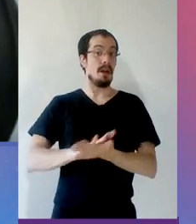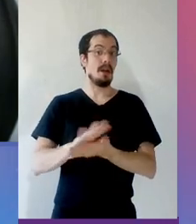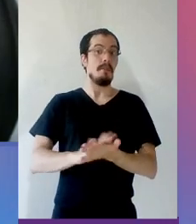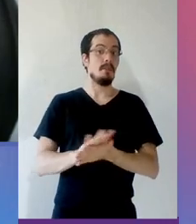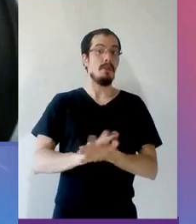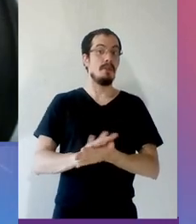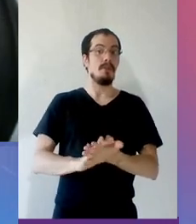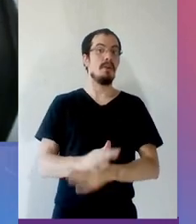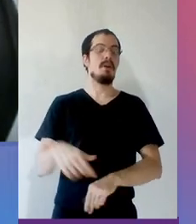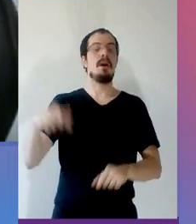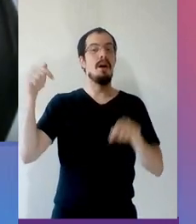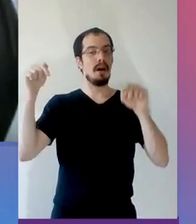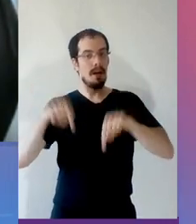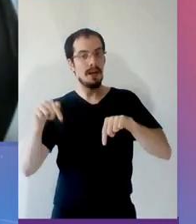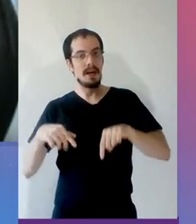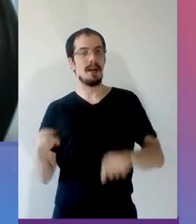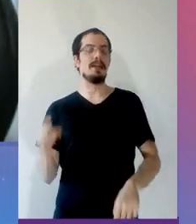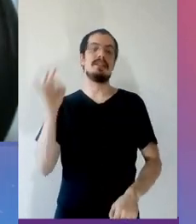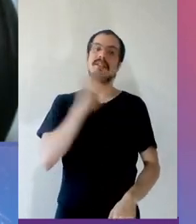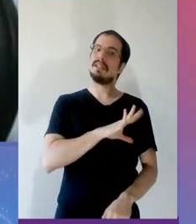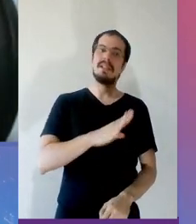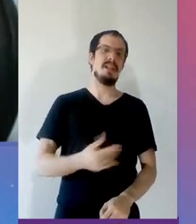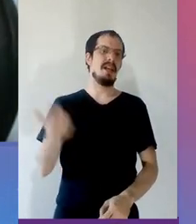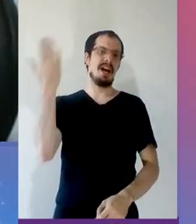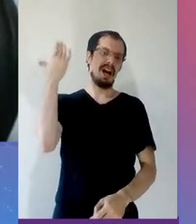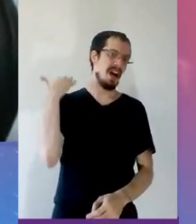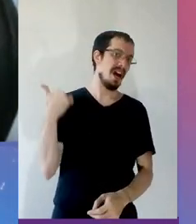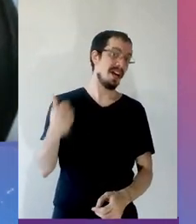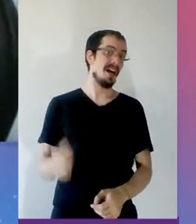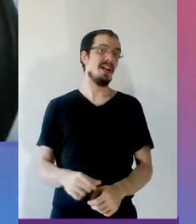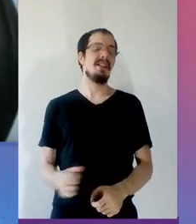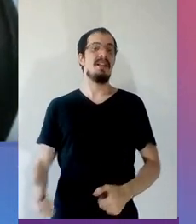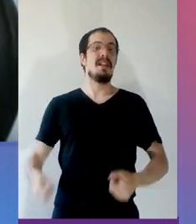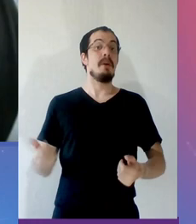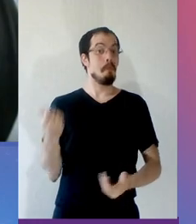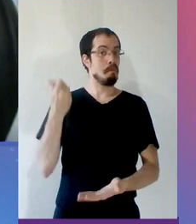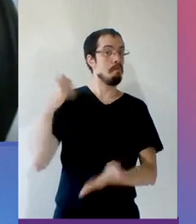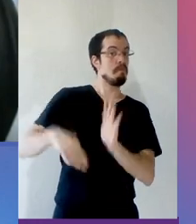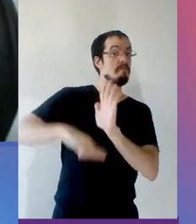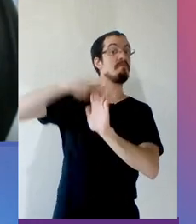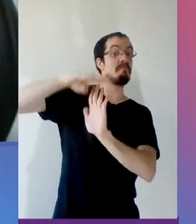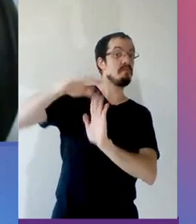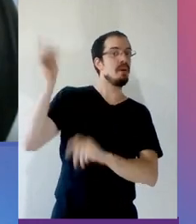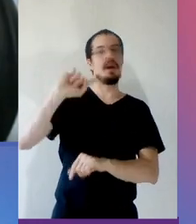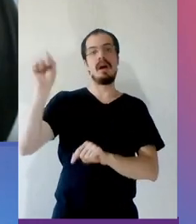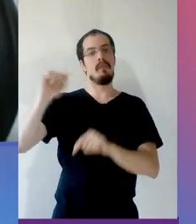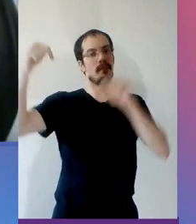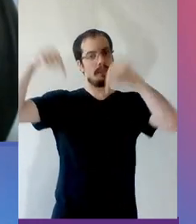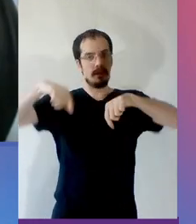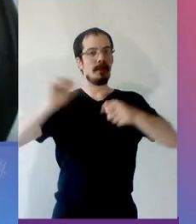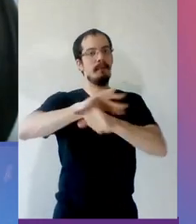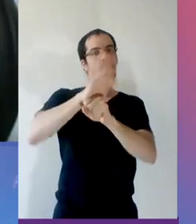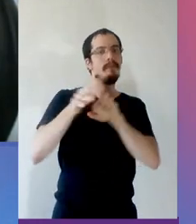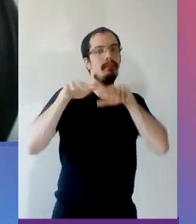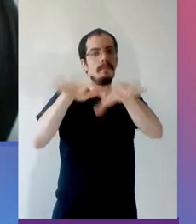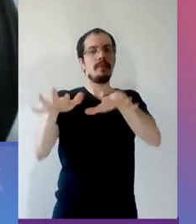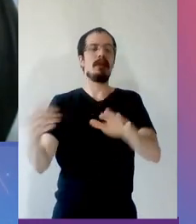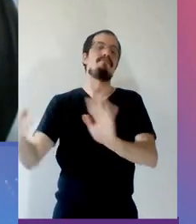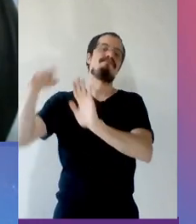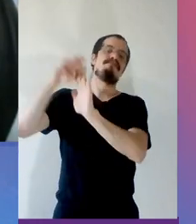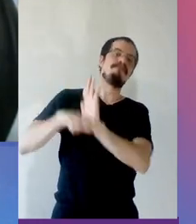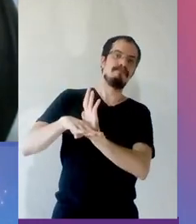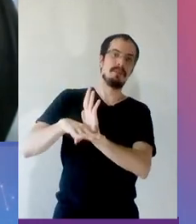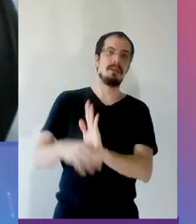eran tan vulnerables, se han hecho vulnerables a raíz de esta pandemia. Entonces, todas aquellas condiciones que